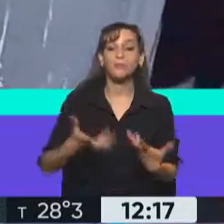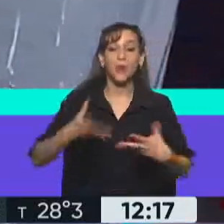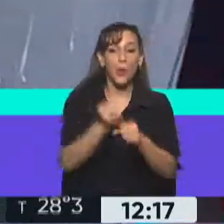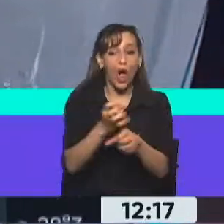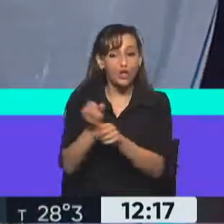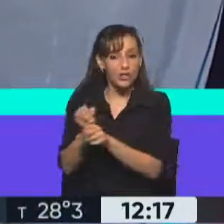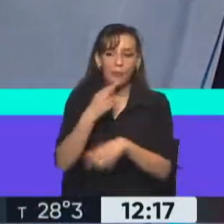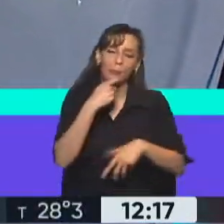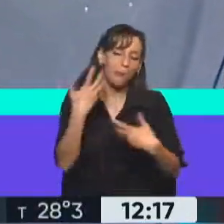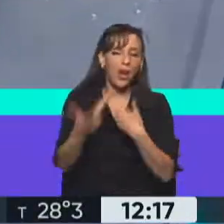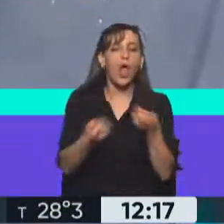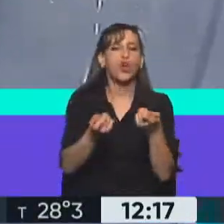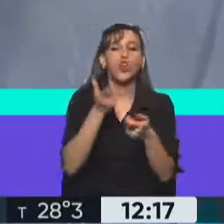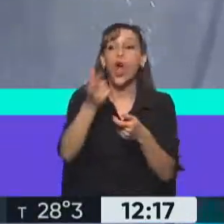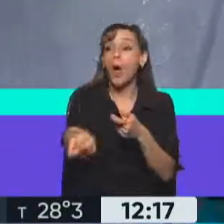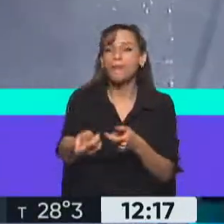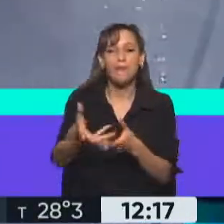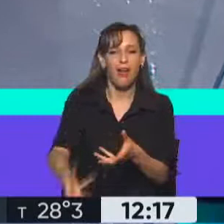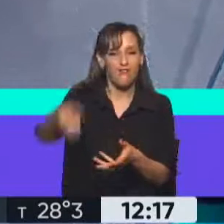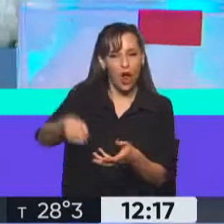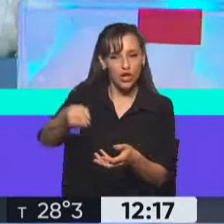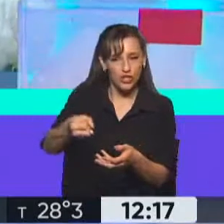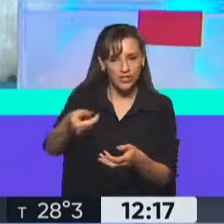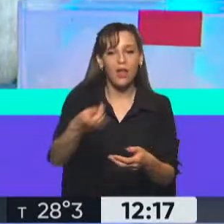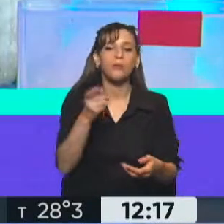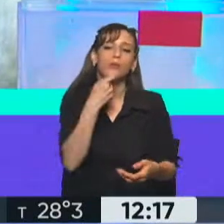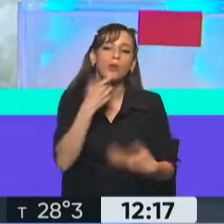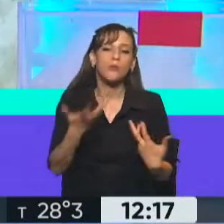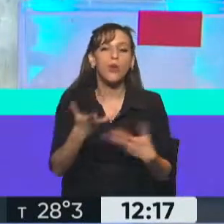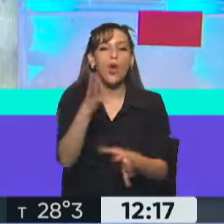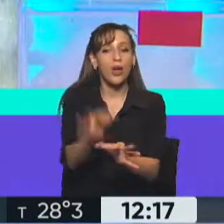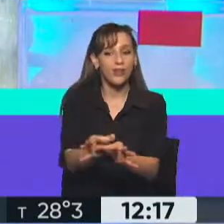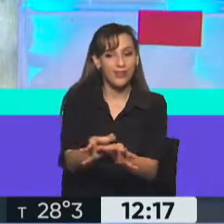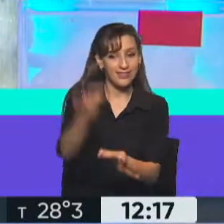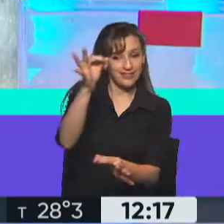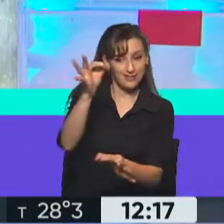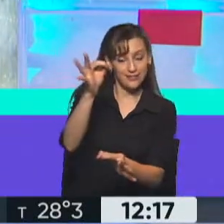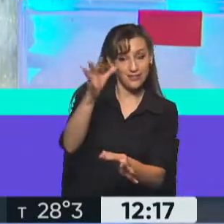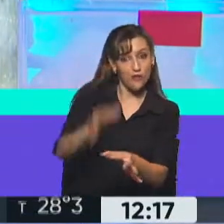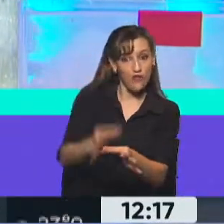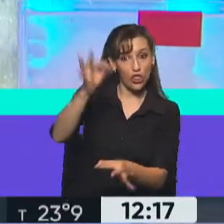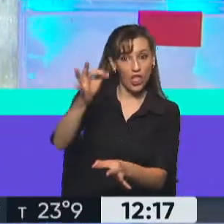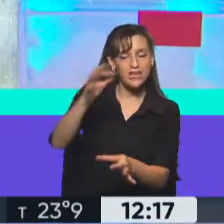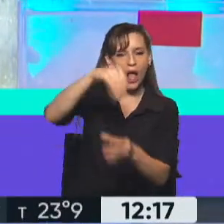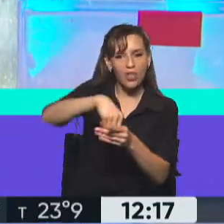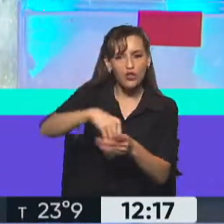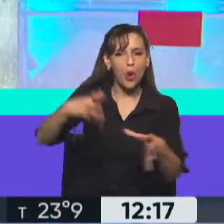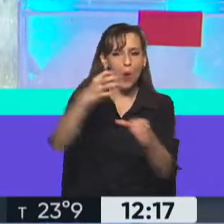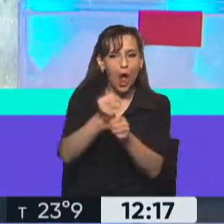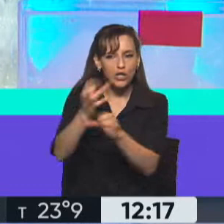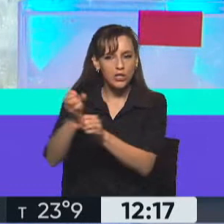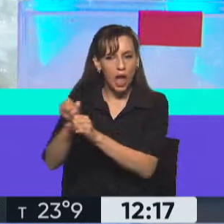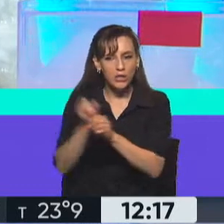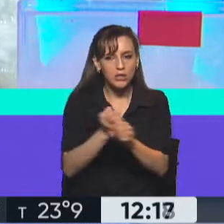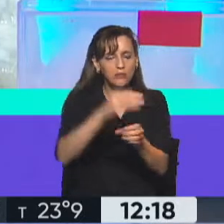los negocios si usamos una de estas botellas un envase para ir metiendo adentro las bolsitas vamos a